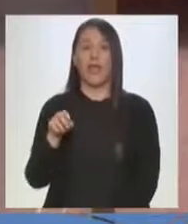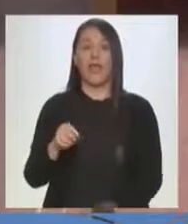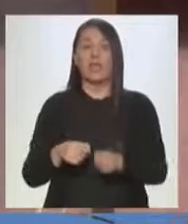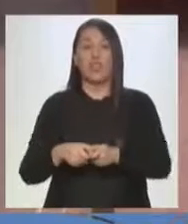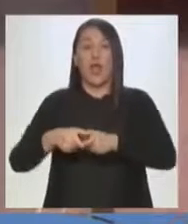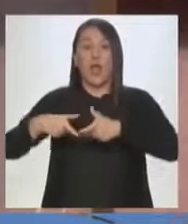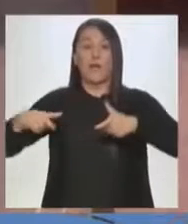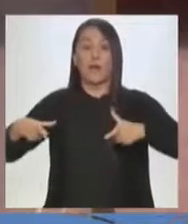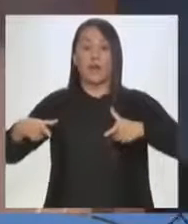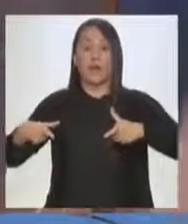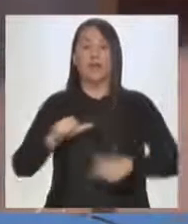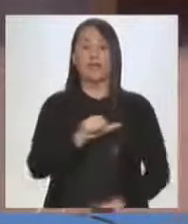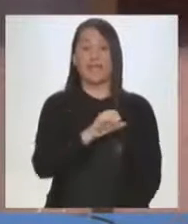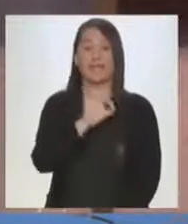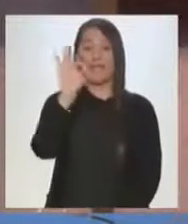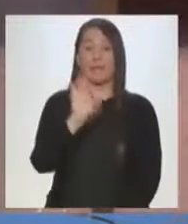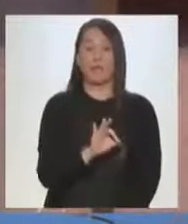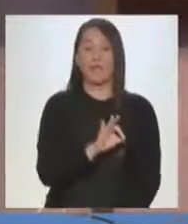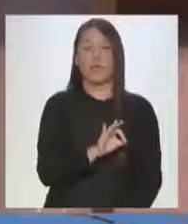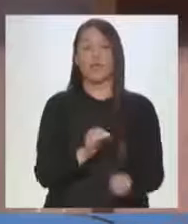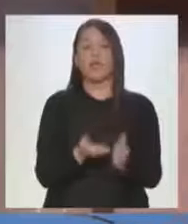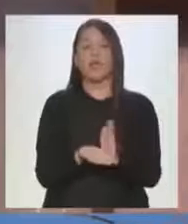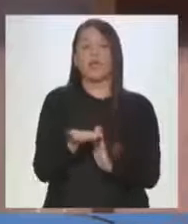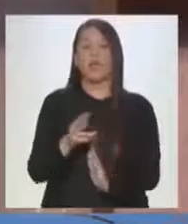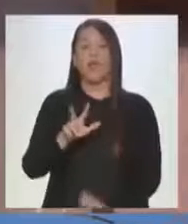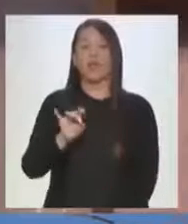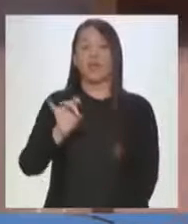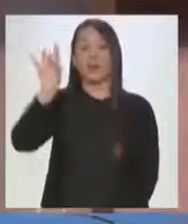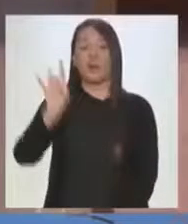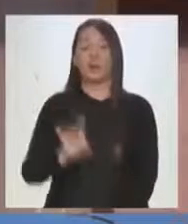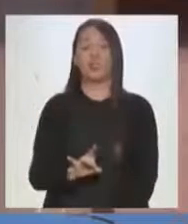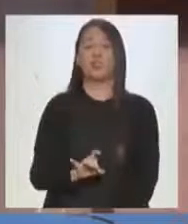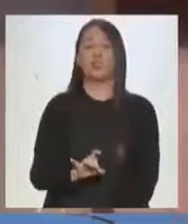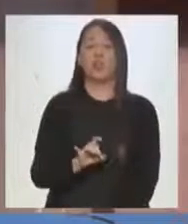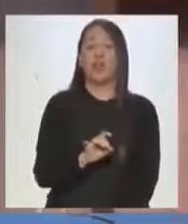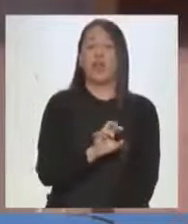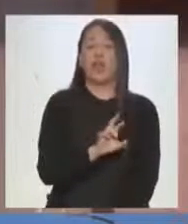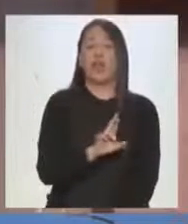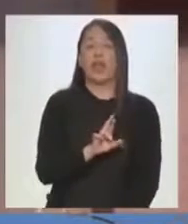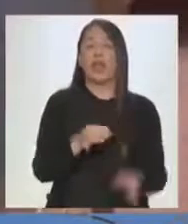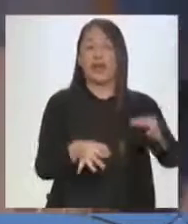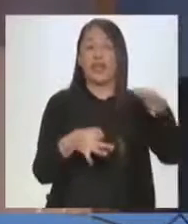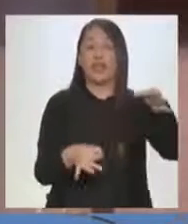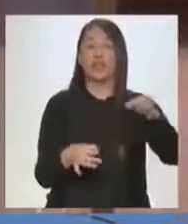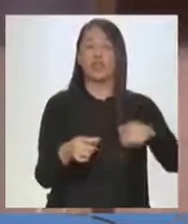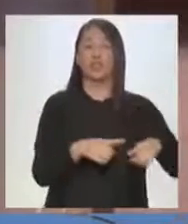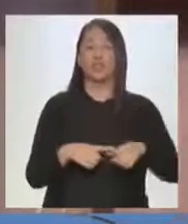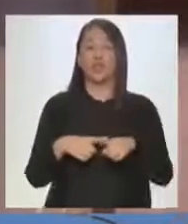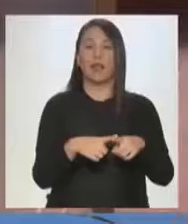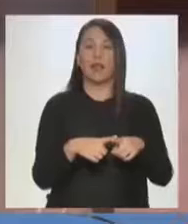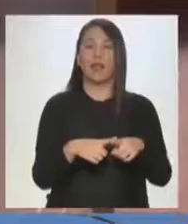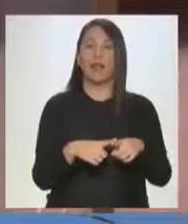emergencia desde un 60% al 80% de familias más vulnerables del Registro Social de Hogares, del Ministerio de Desarrollo Social y Familiar.